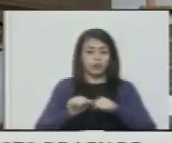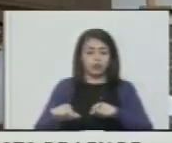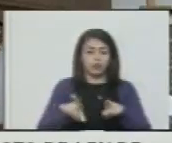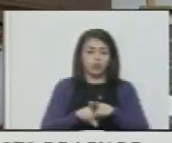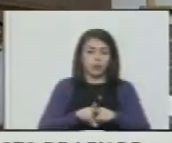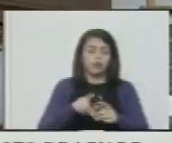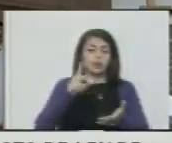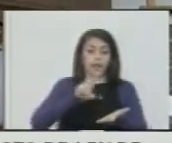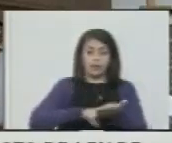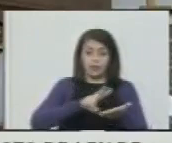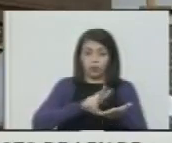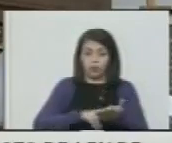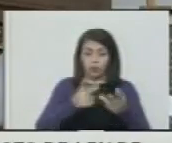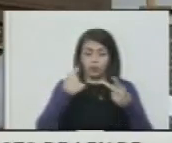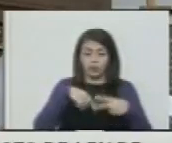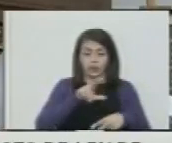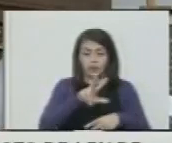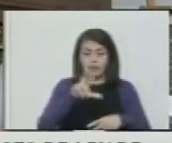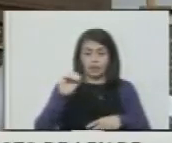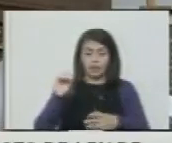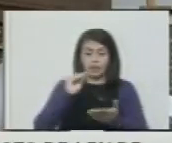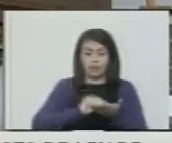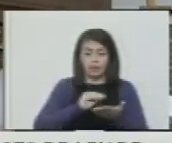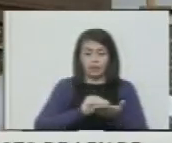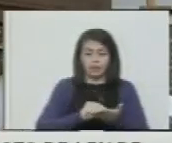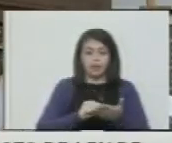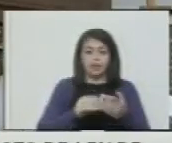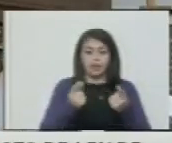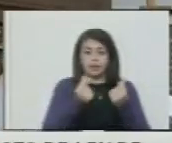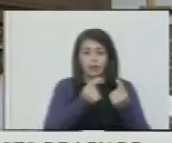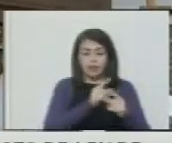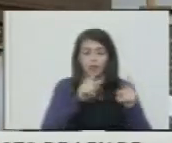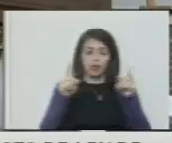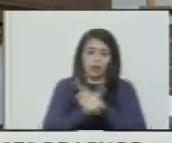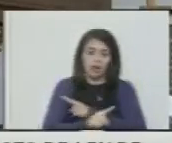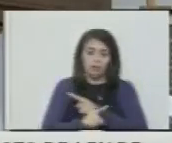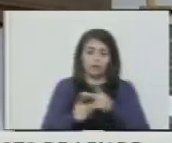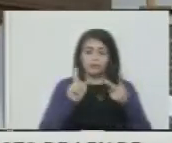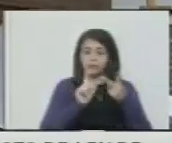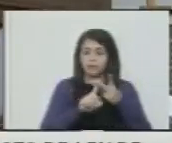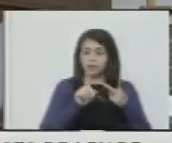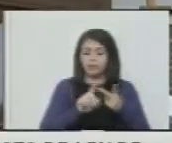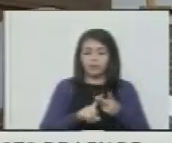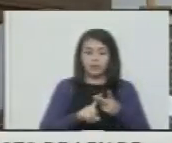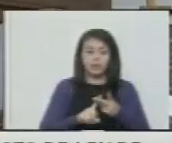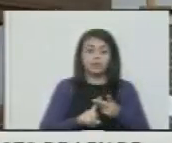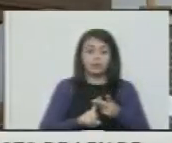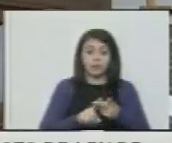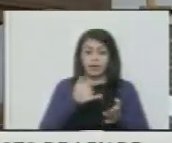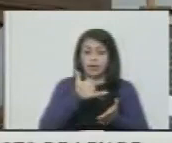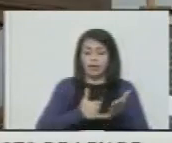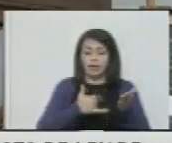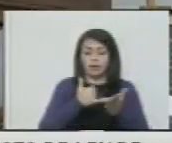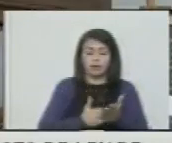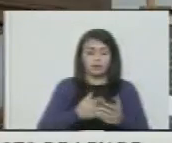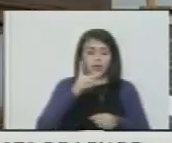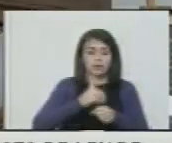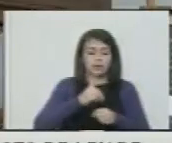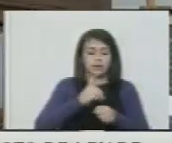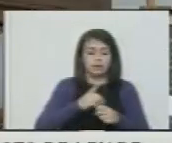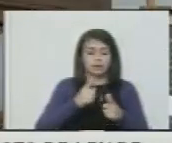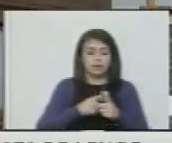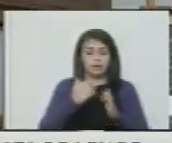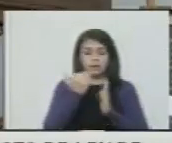para actuar como agente, 30 veces el tipo de cambio de referencia. 2. Por la inscripción